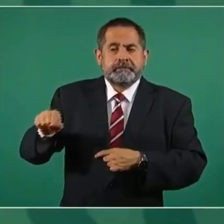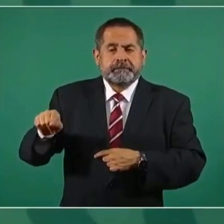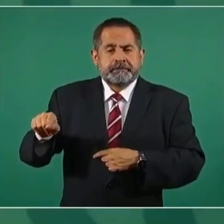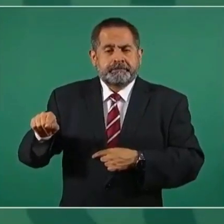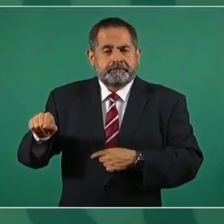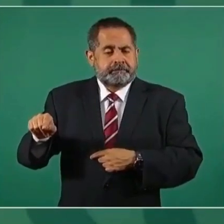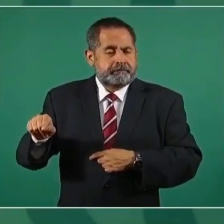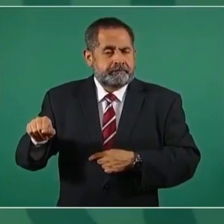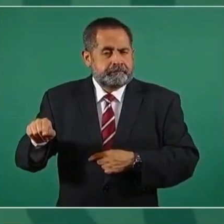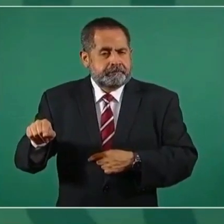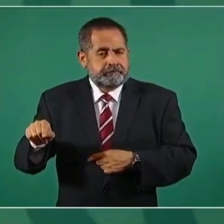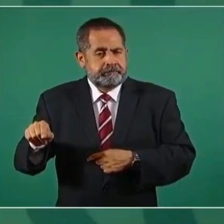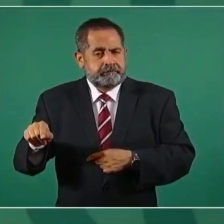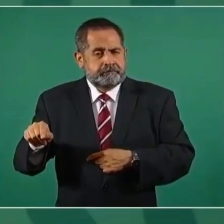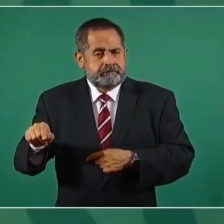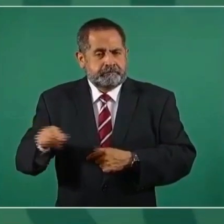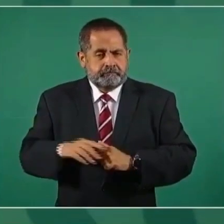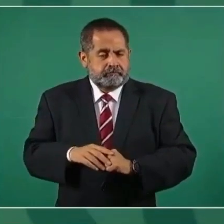la